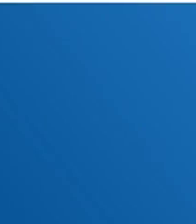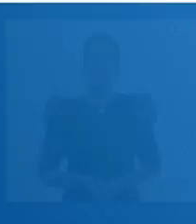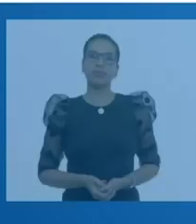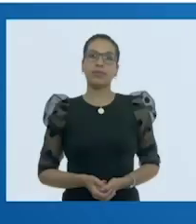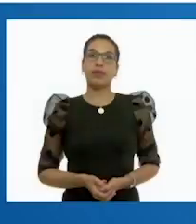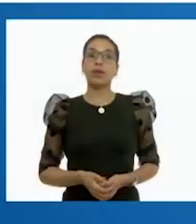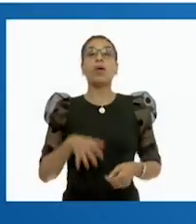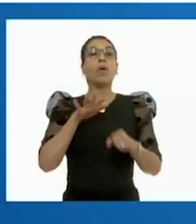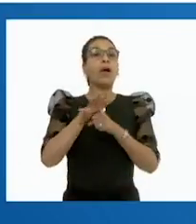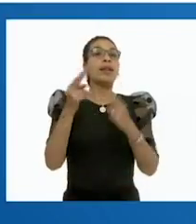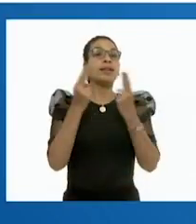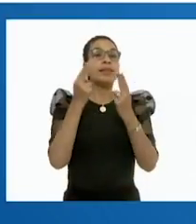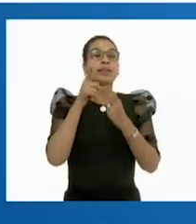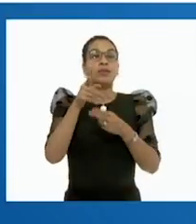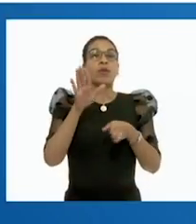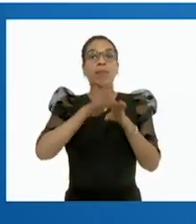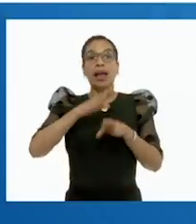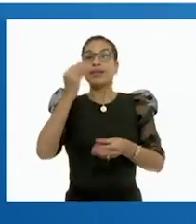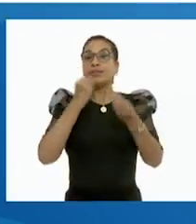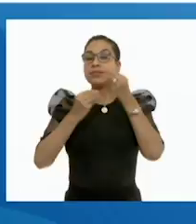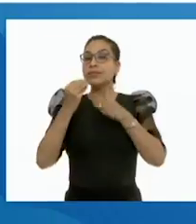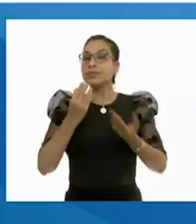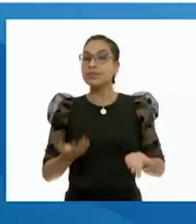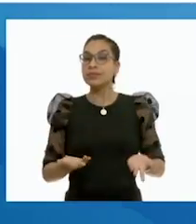¿Cuáles necesitan consumir más?